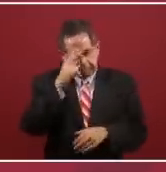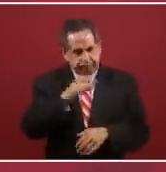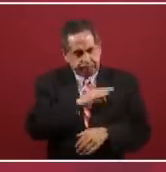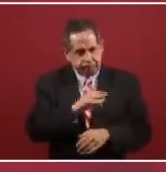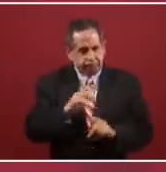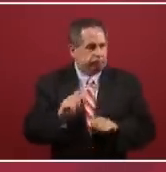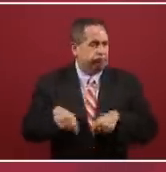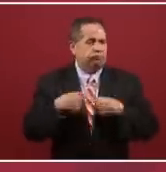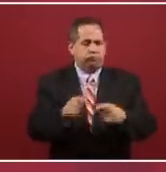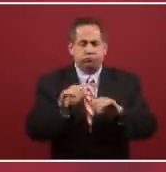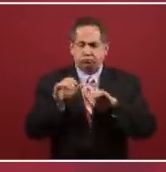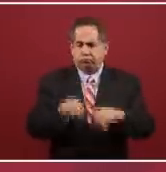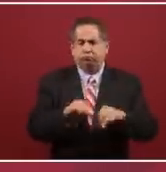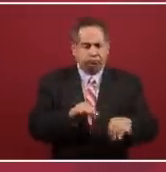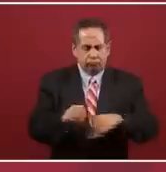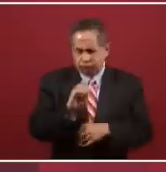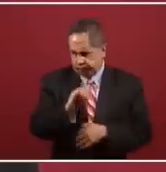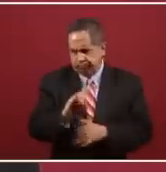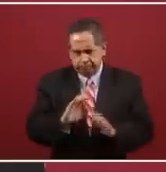ser contratados